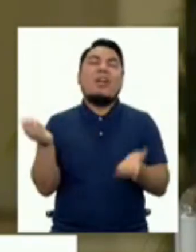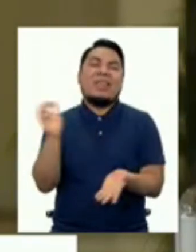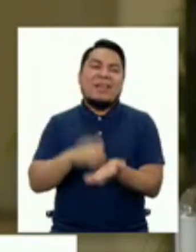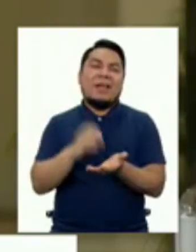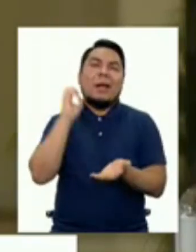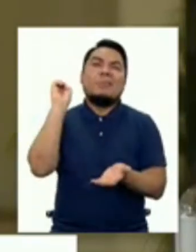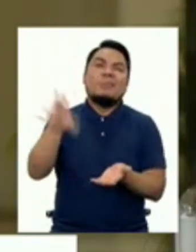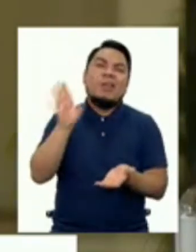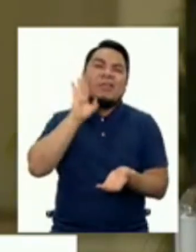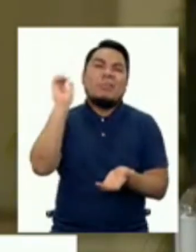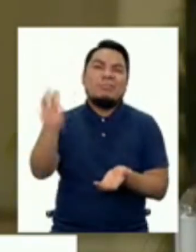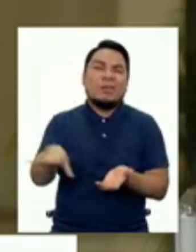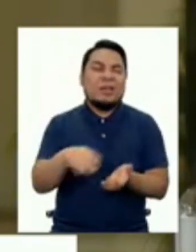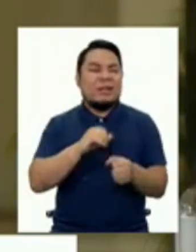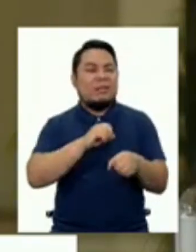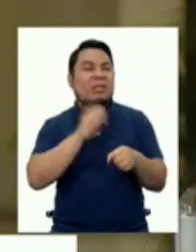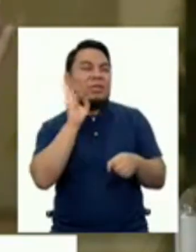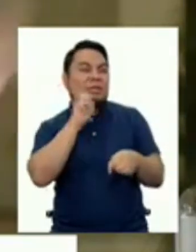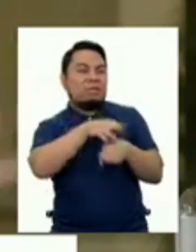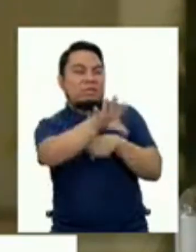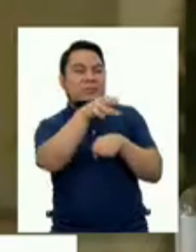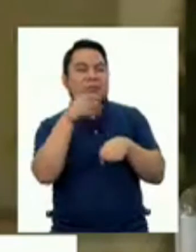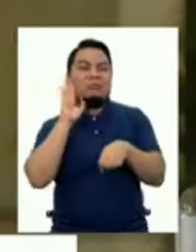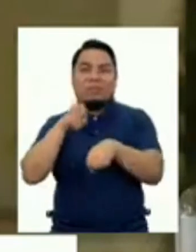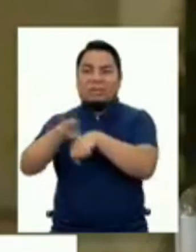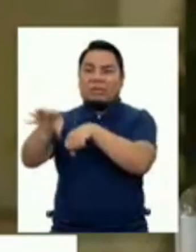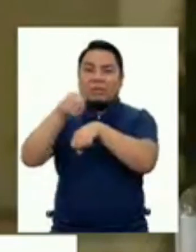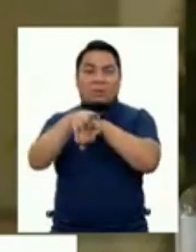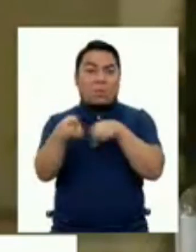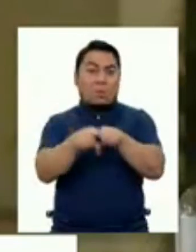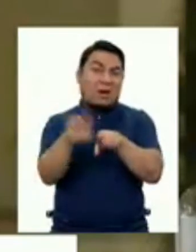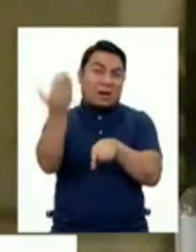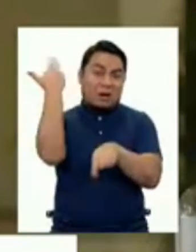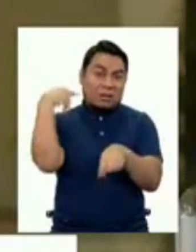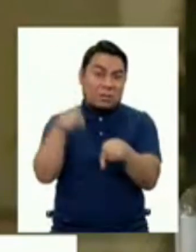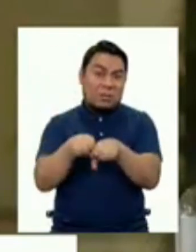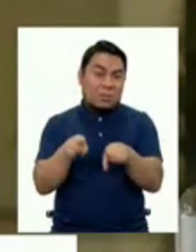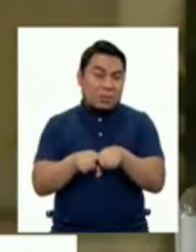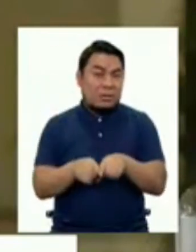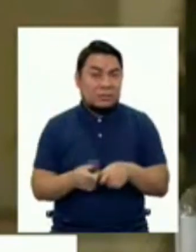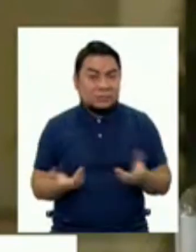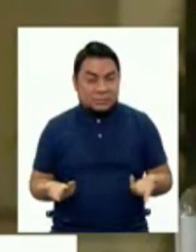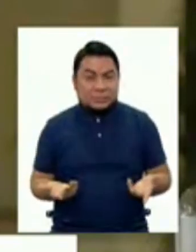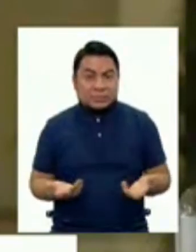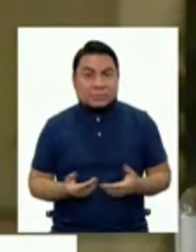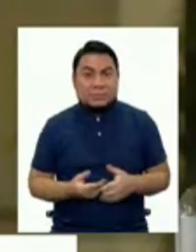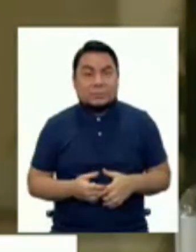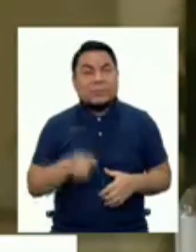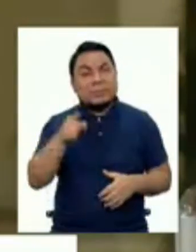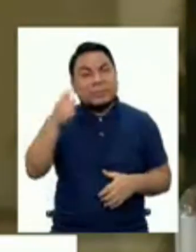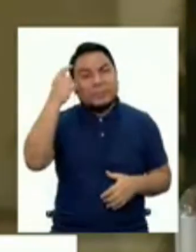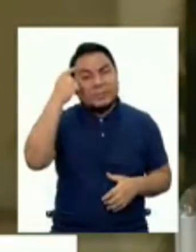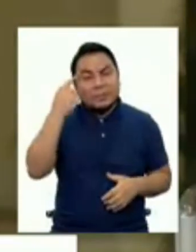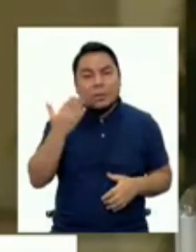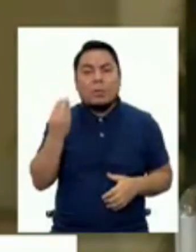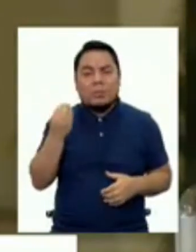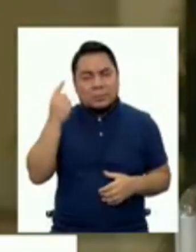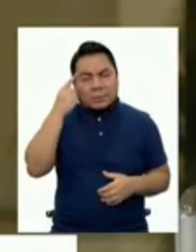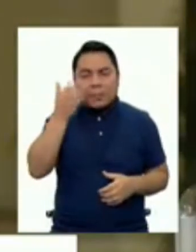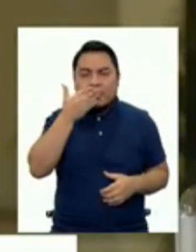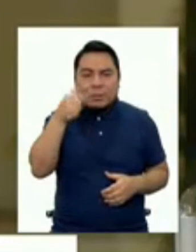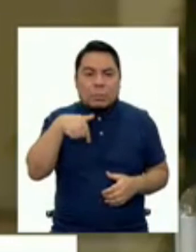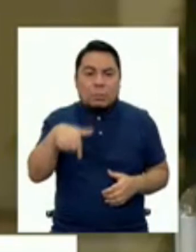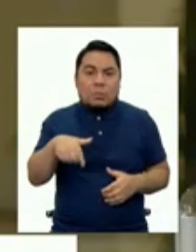las actividades de tal forma como lo hacíamos antes. O sea, no le podemos agregar un